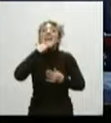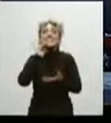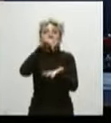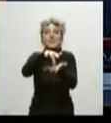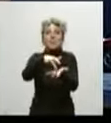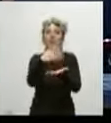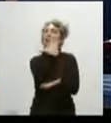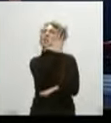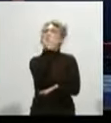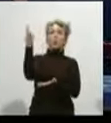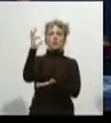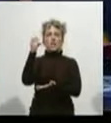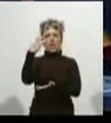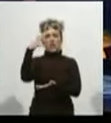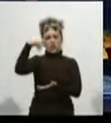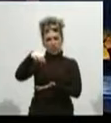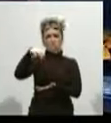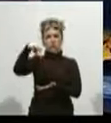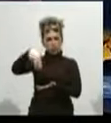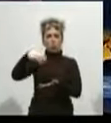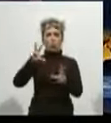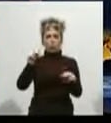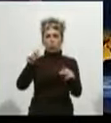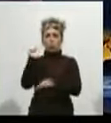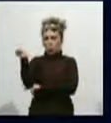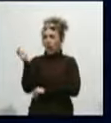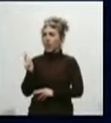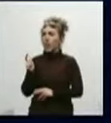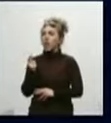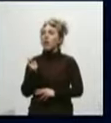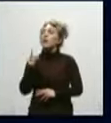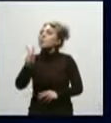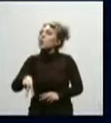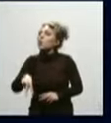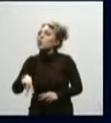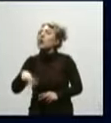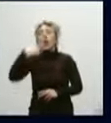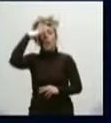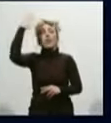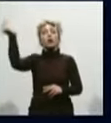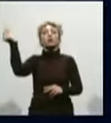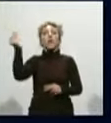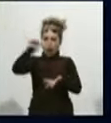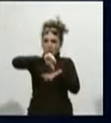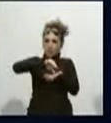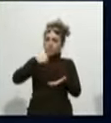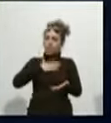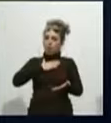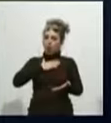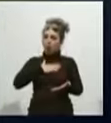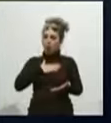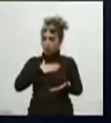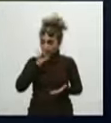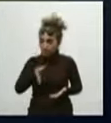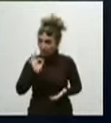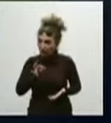50 centímetros, señor juez. Dice, ¿usted dijo dónde era? Dice, de Lanzarote. Dice, ¿qué parte? Dice, de Arrecife. Si eso es verdad,